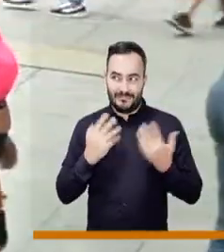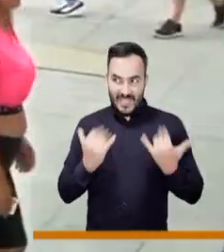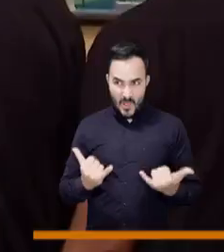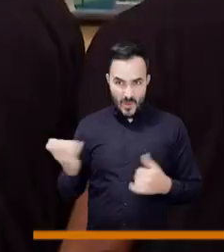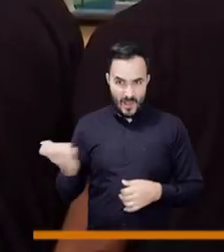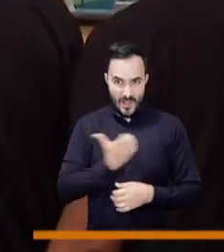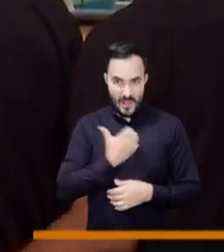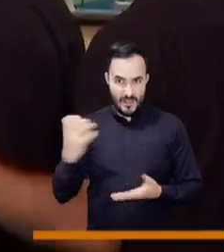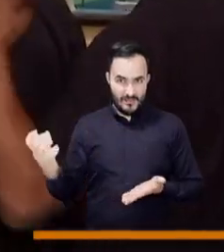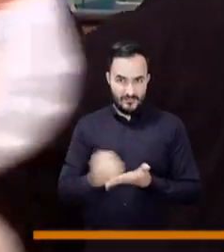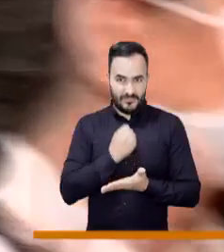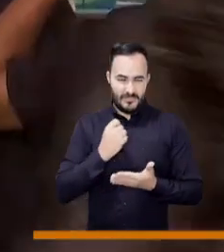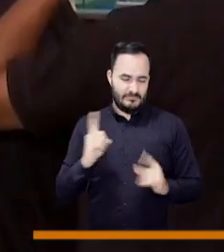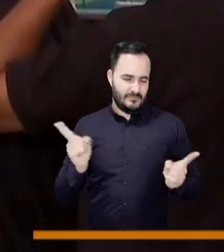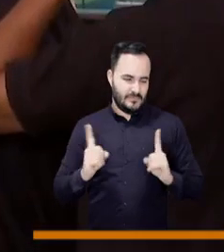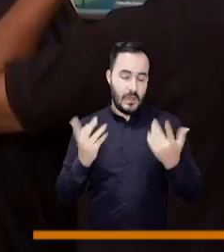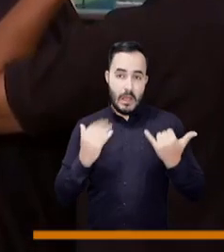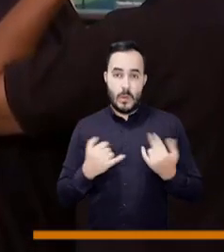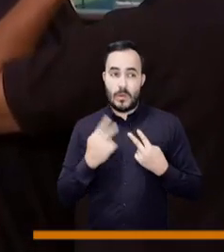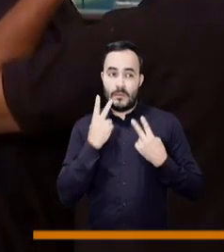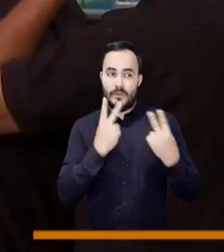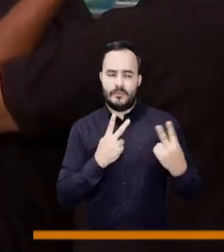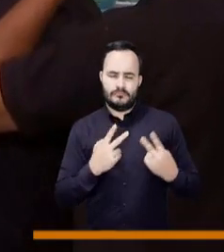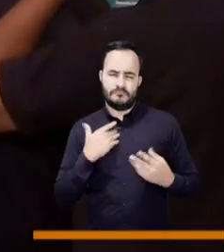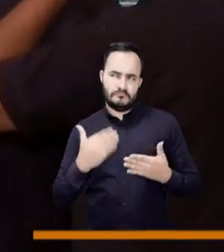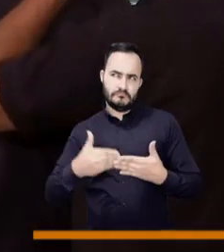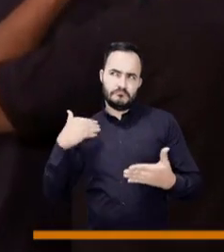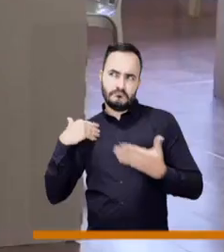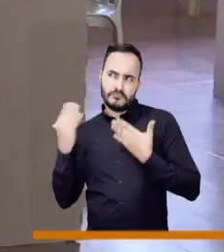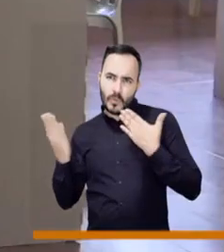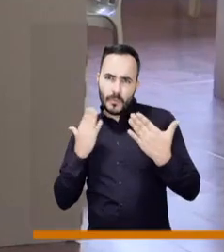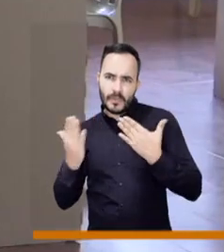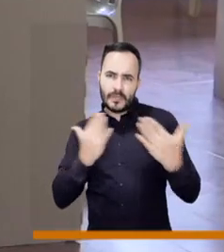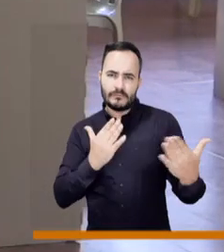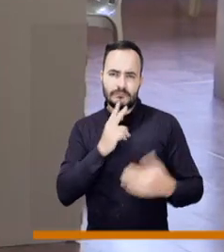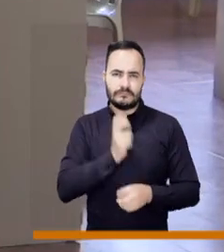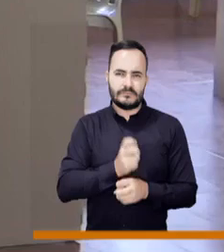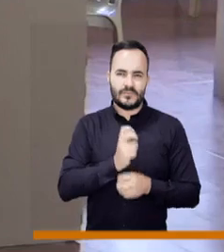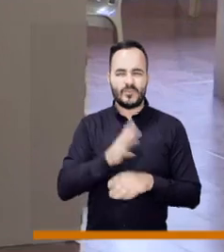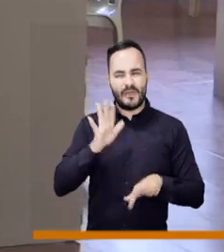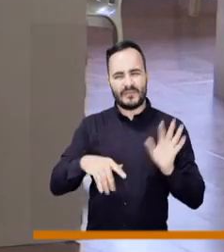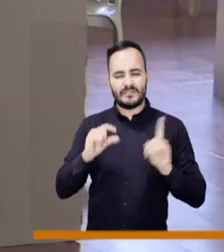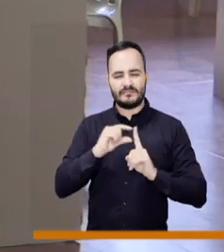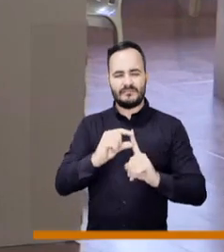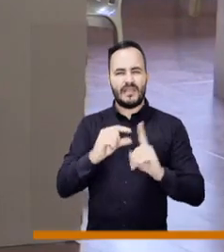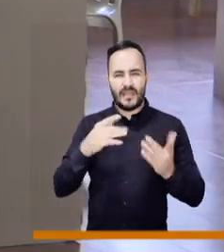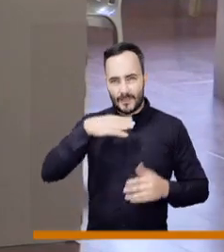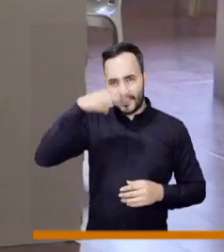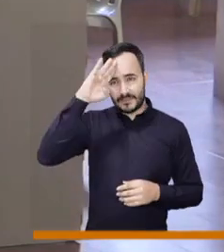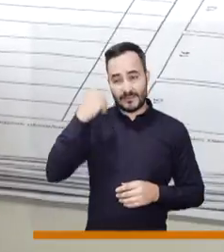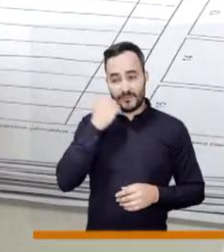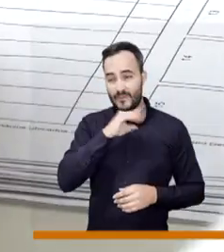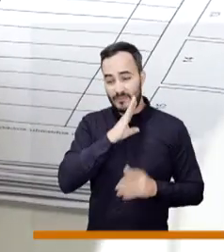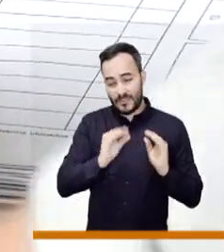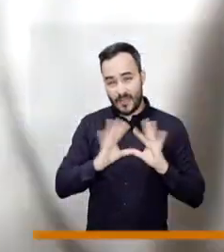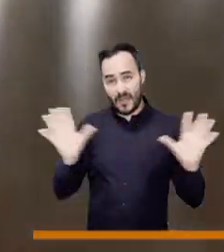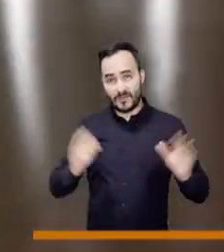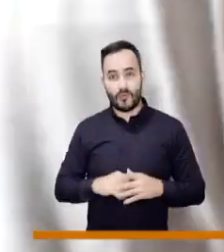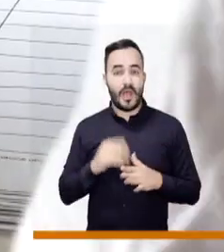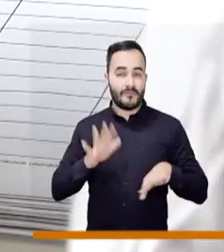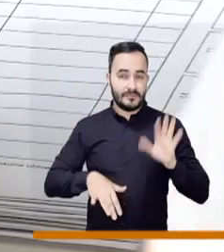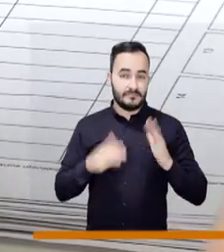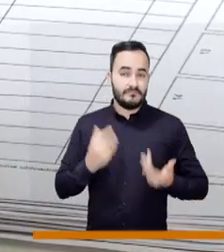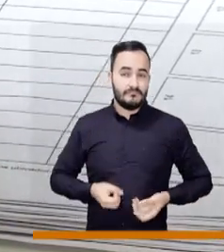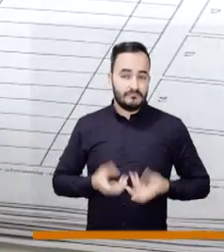podido comparar muchas alcaldías, es un momento difícil. Yo lo llamo a veces, Medellín está enferma en muchas cosas y necesita de